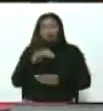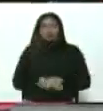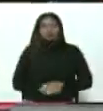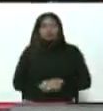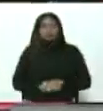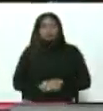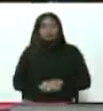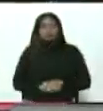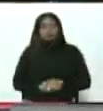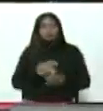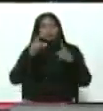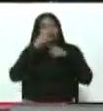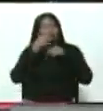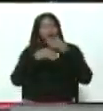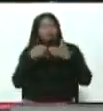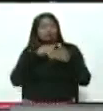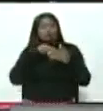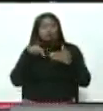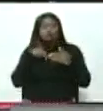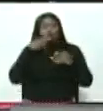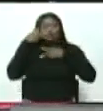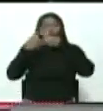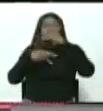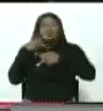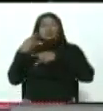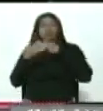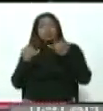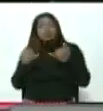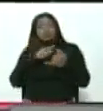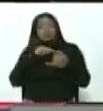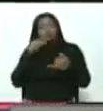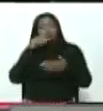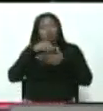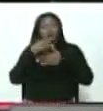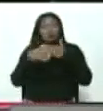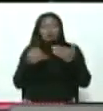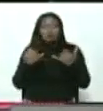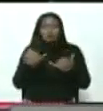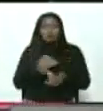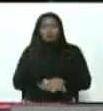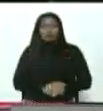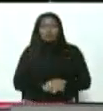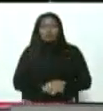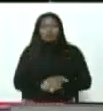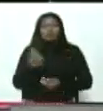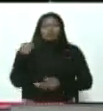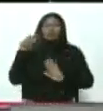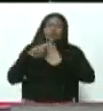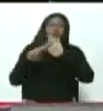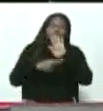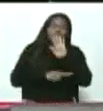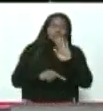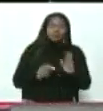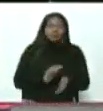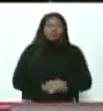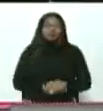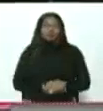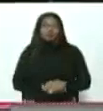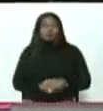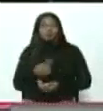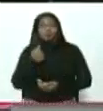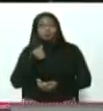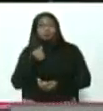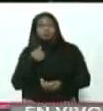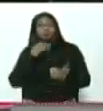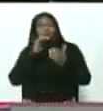palabra. Cuando un político pone su palabra, debe cumplir. Entonces yo,